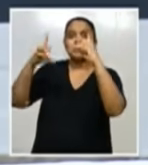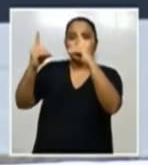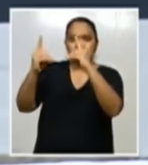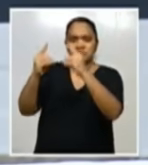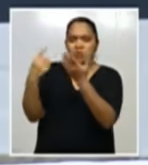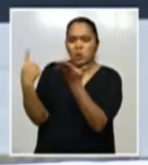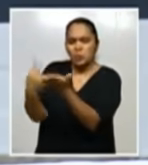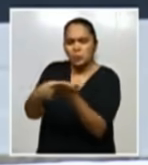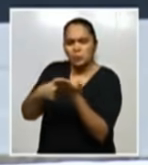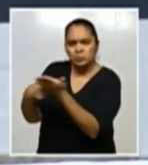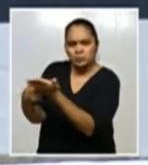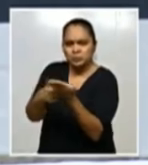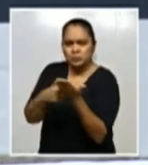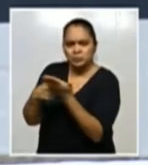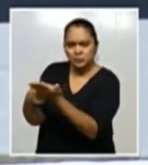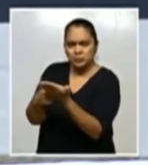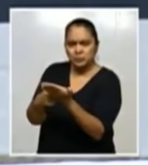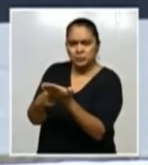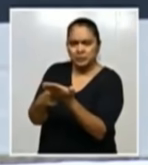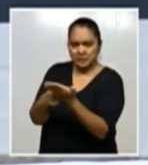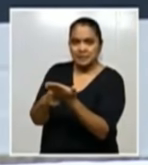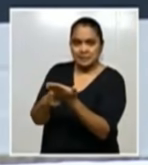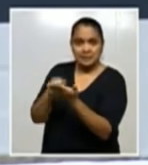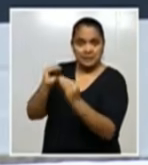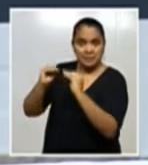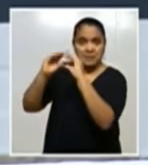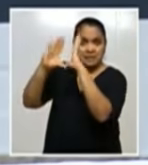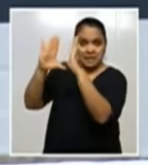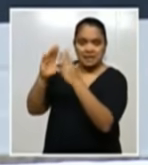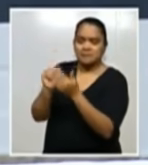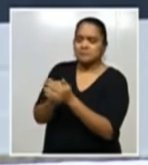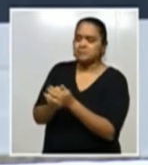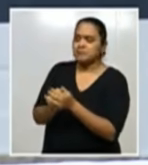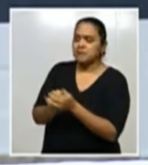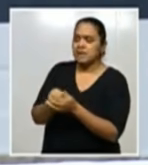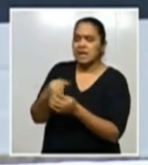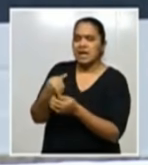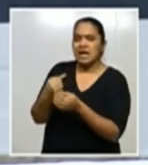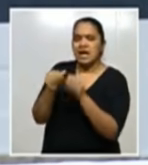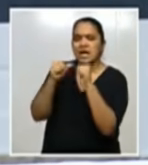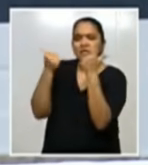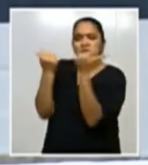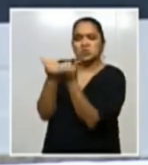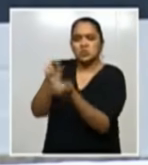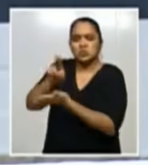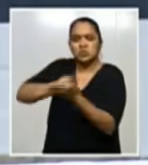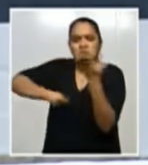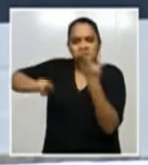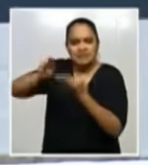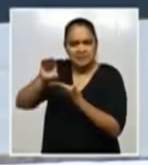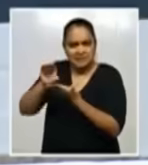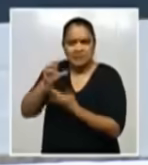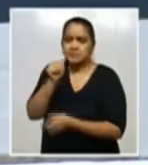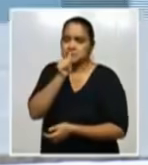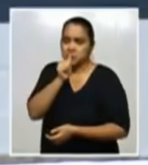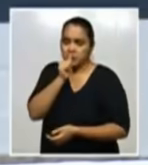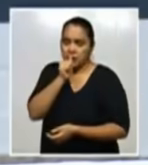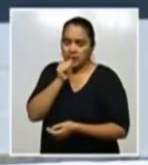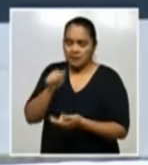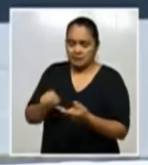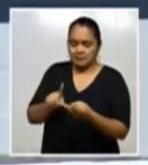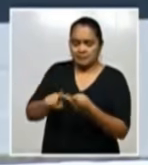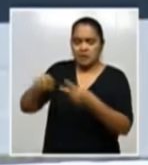Secretaría de Educación, se incorpora la Asociación Nacional de Universidades Privadas,